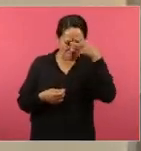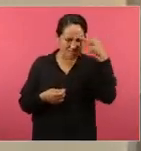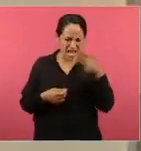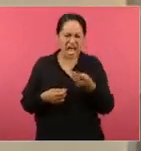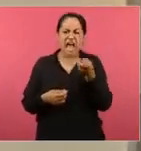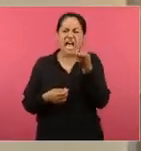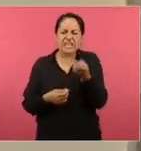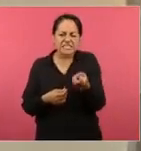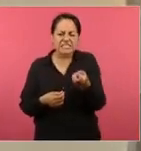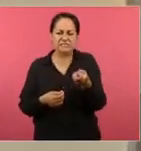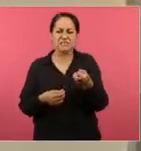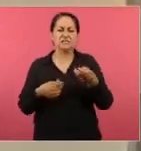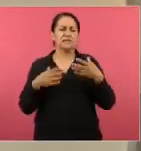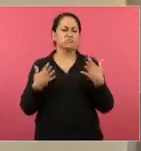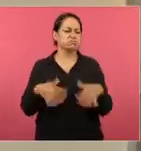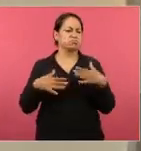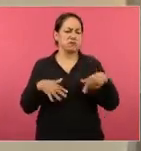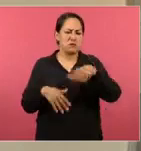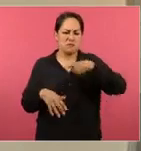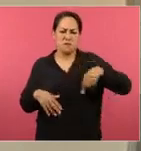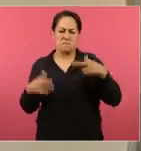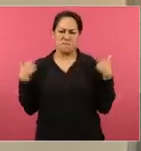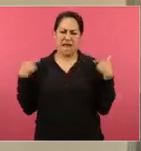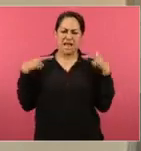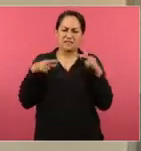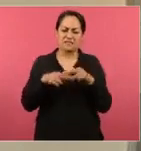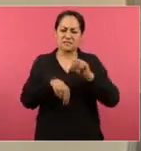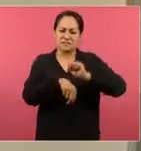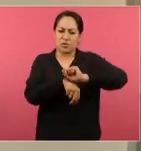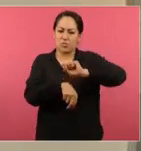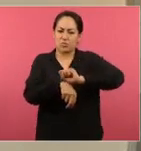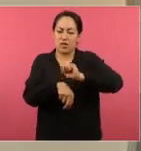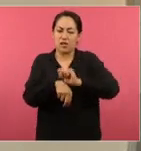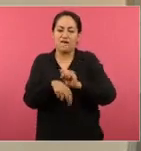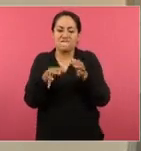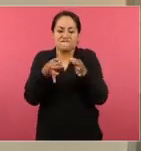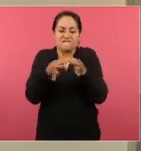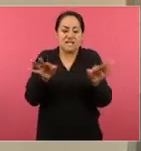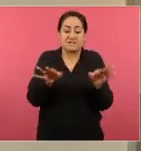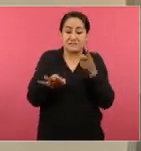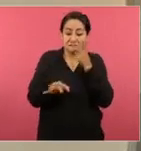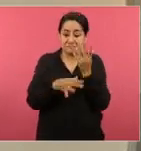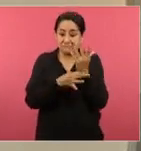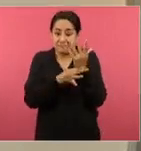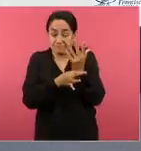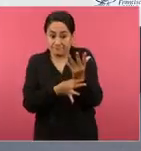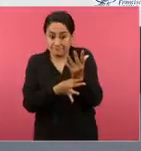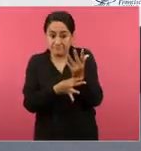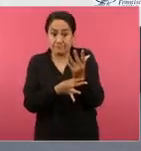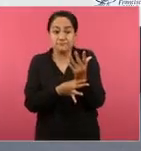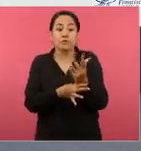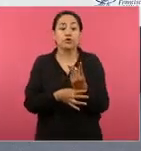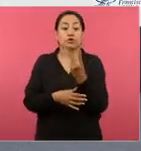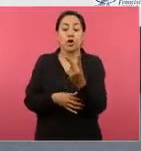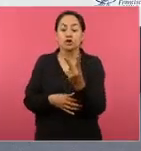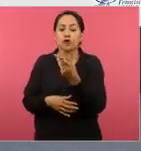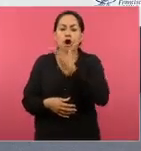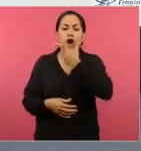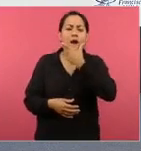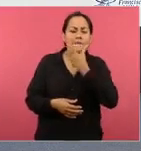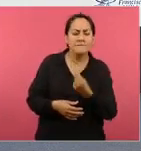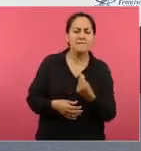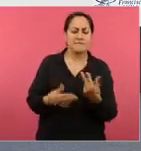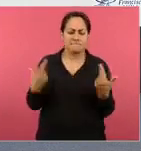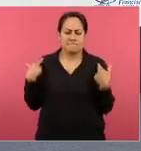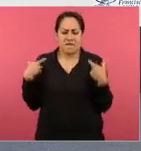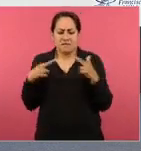esencia de los maestros y las maestras de telesecundaria. Esta frase dice que una maestra y un maestro progresista